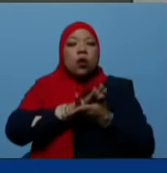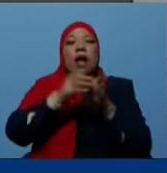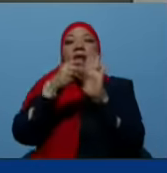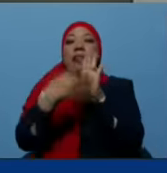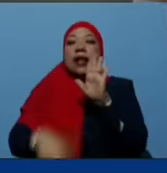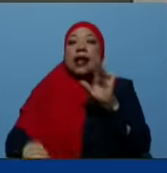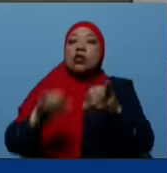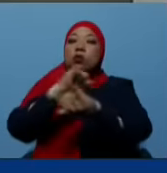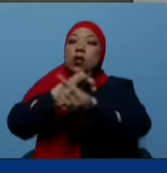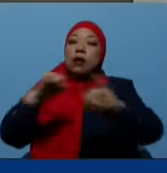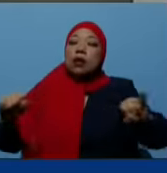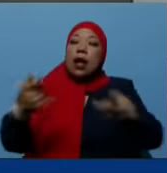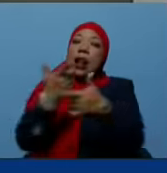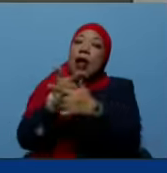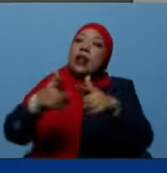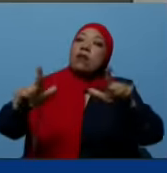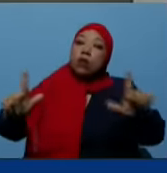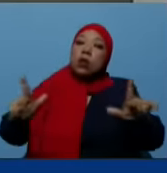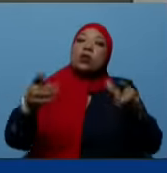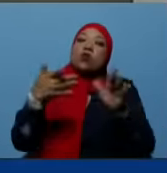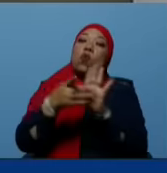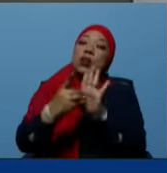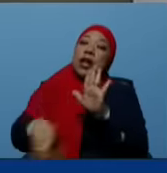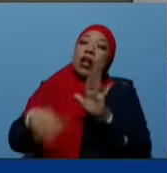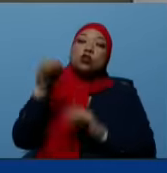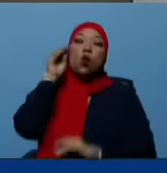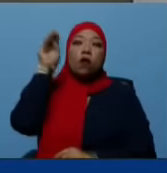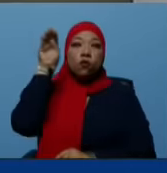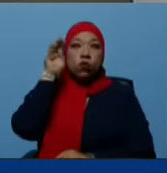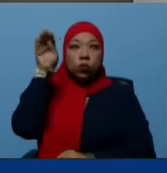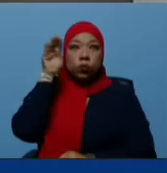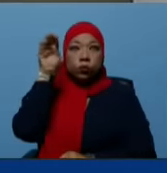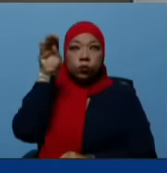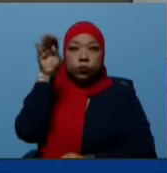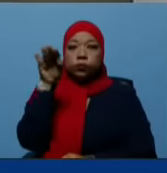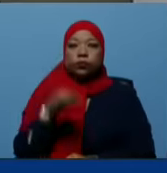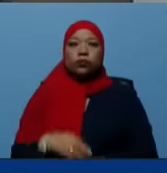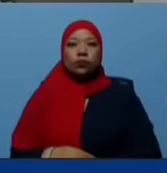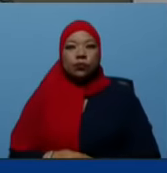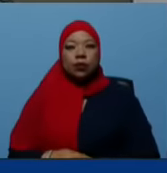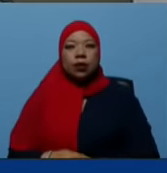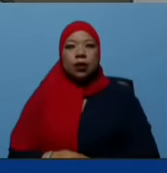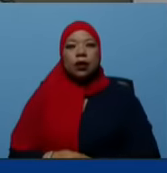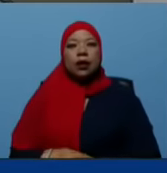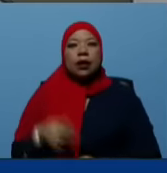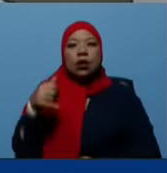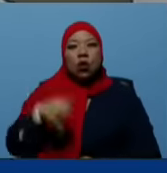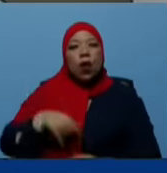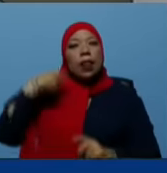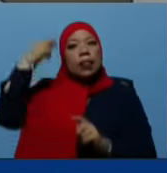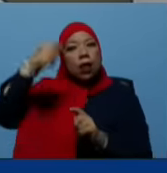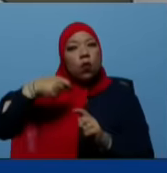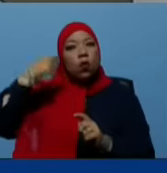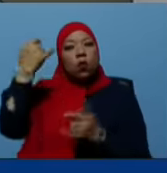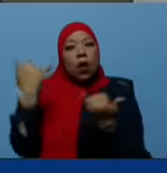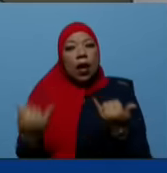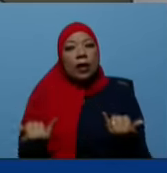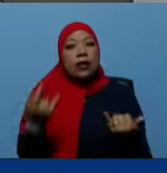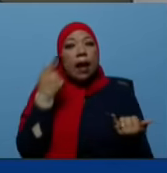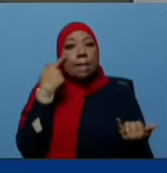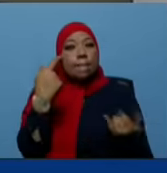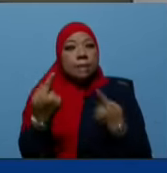a la independencia, a la soberanía, con su derecho al futuro. Esta película ya la hemos visto